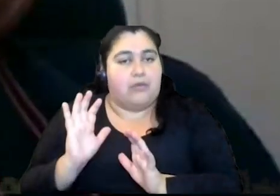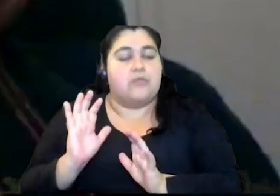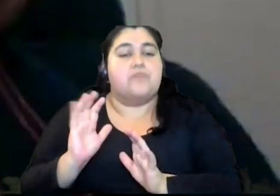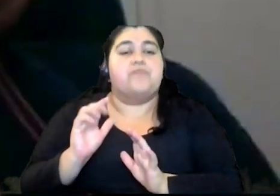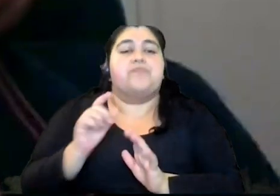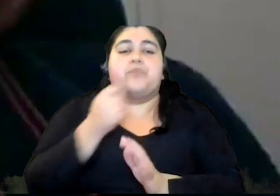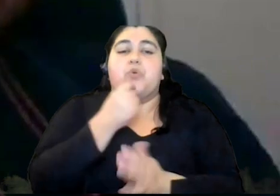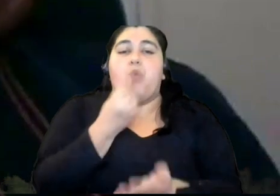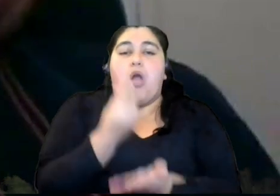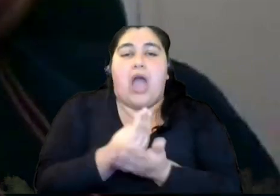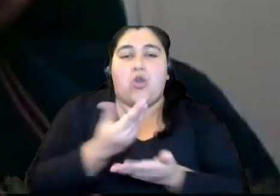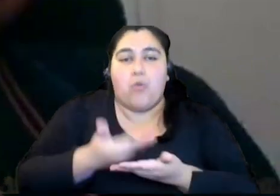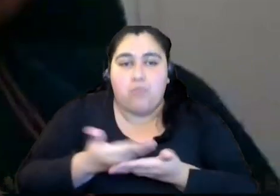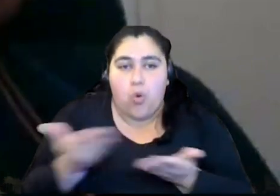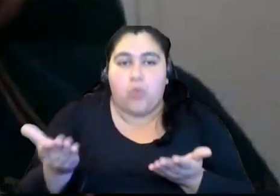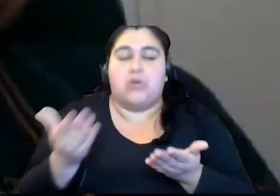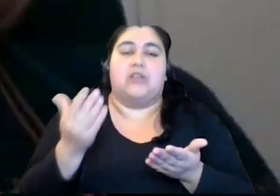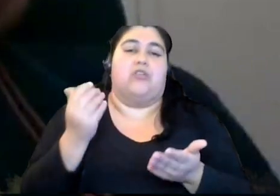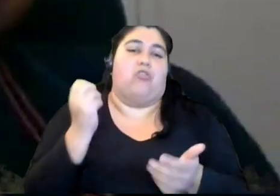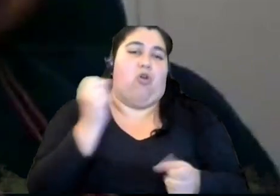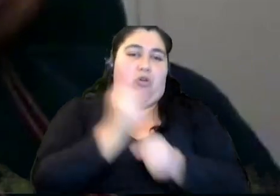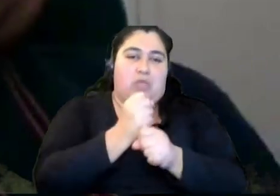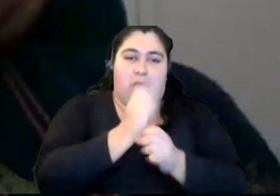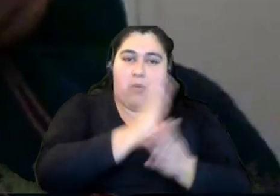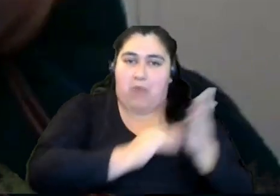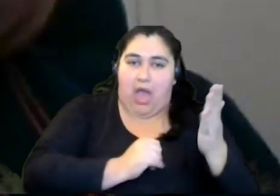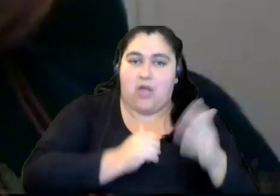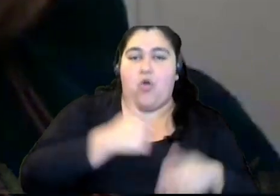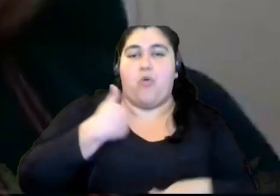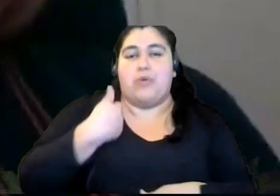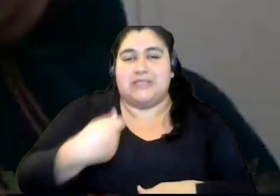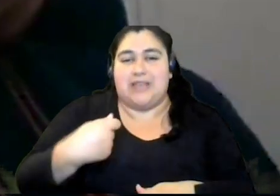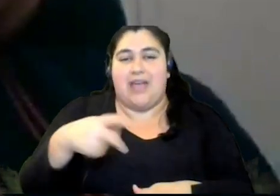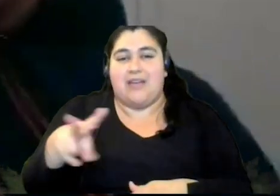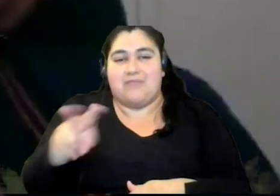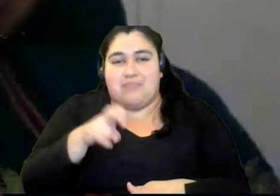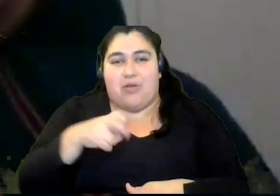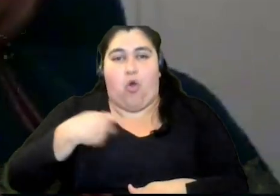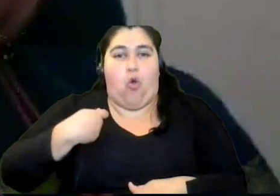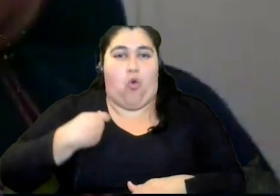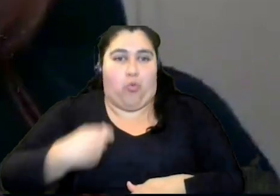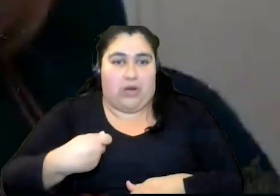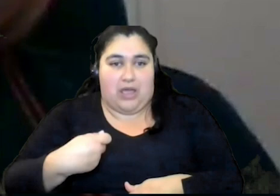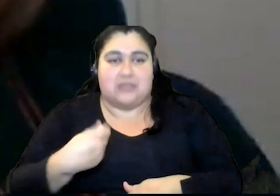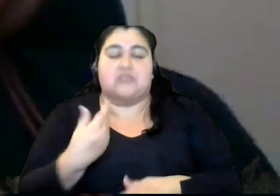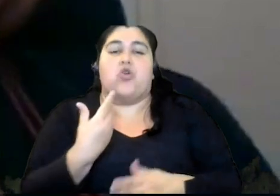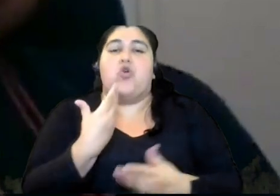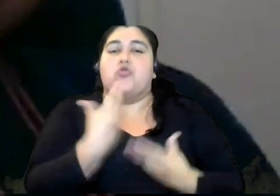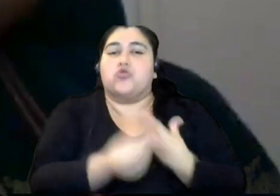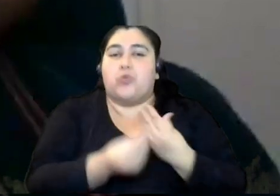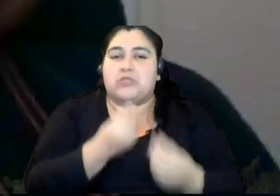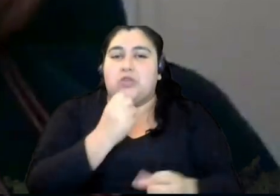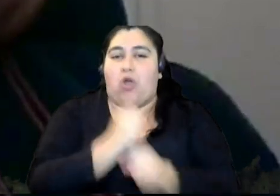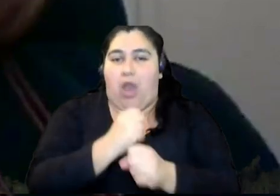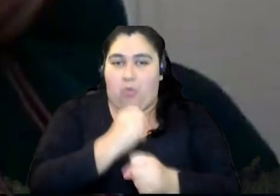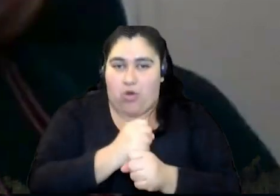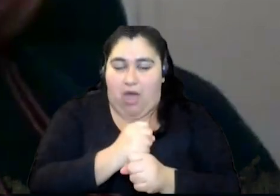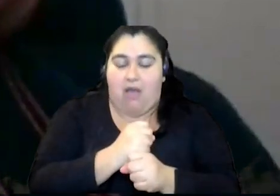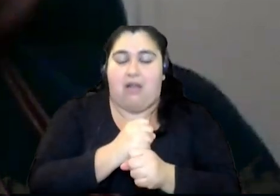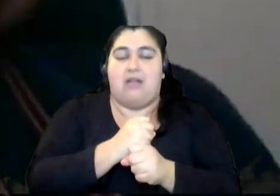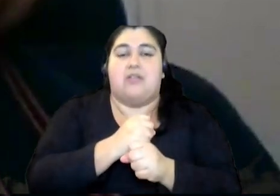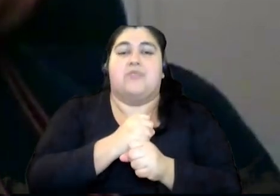tanto cargo público, relación de dependencia, jubilado, pensionado, retirado o subsidios laborales,